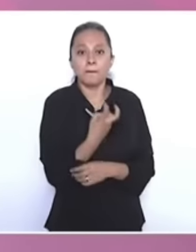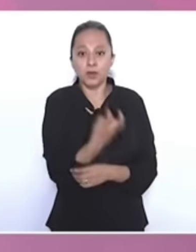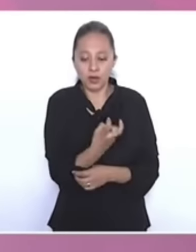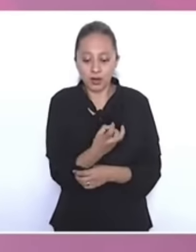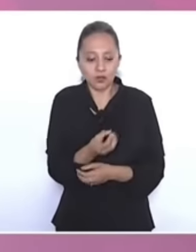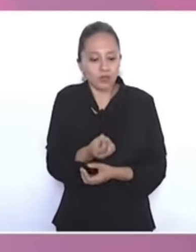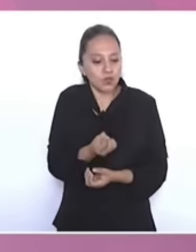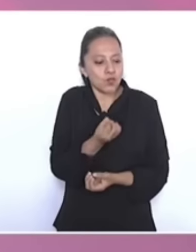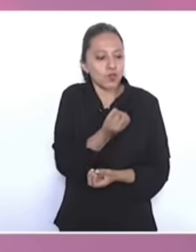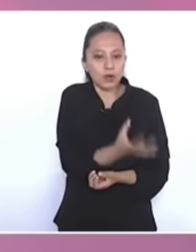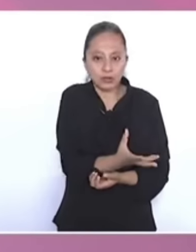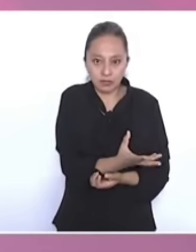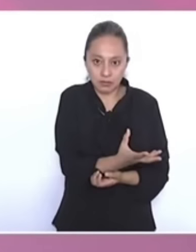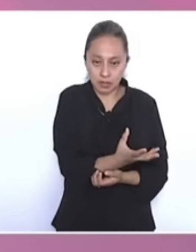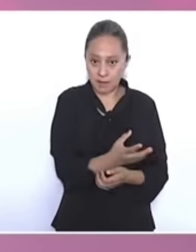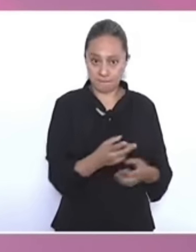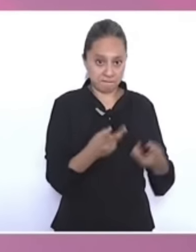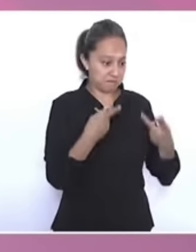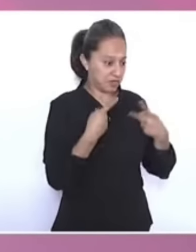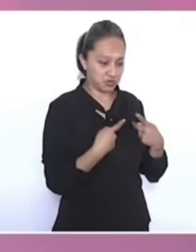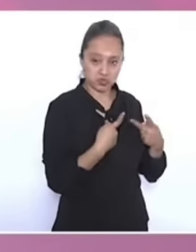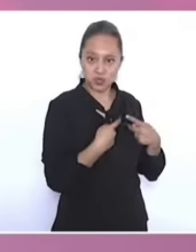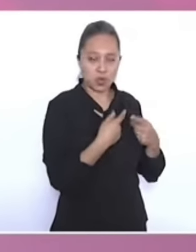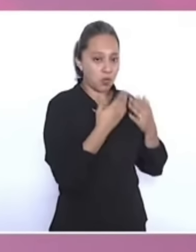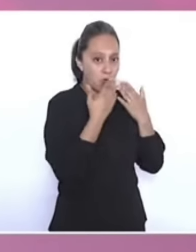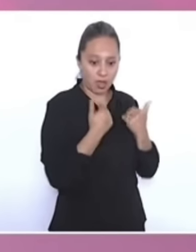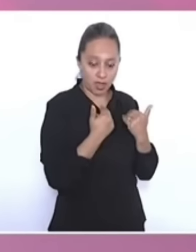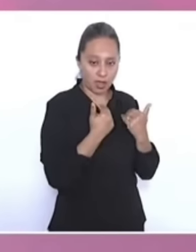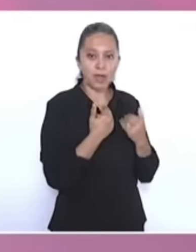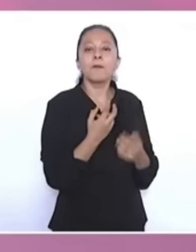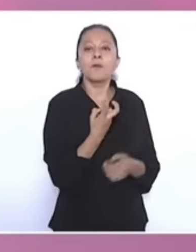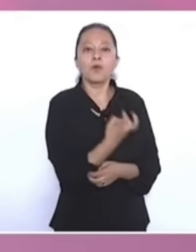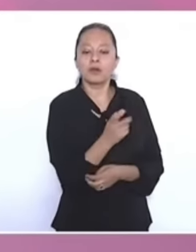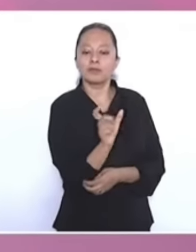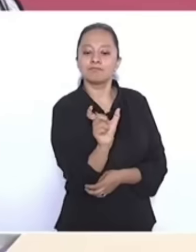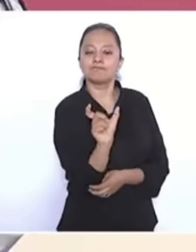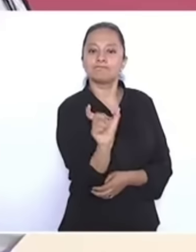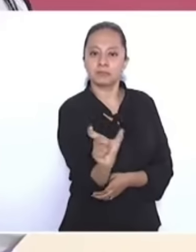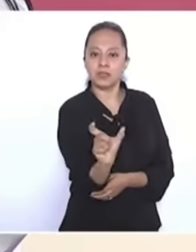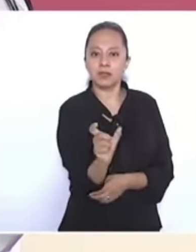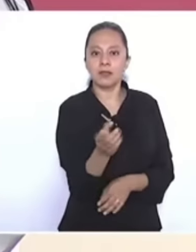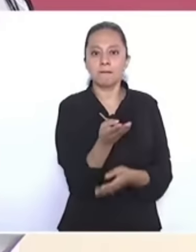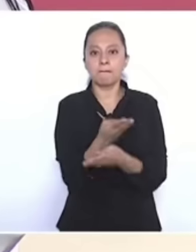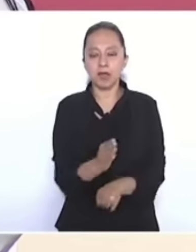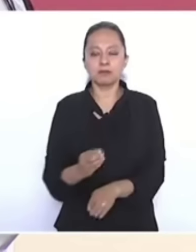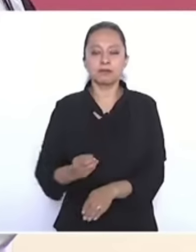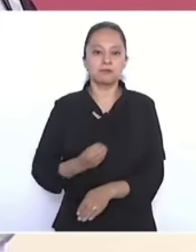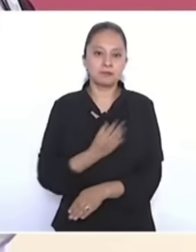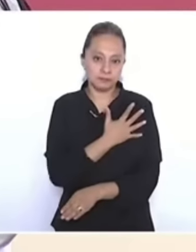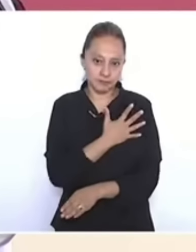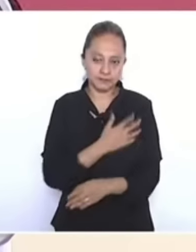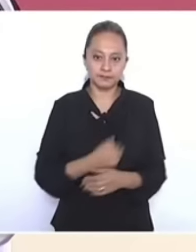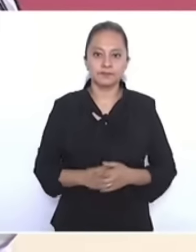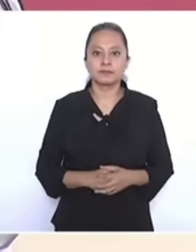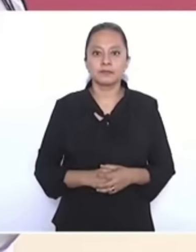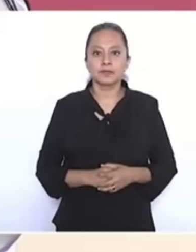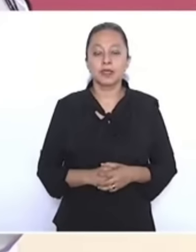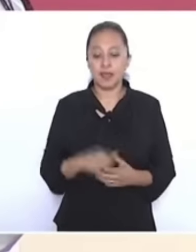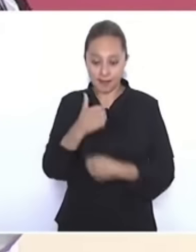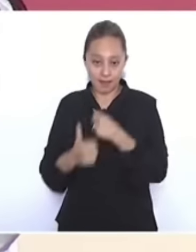directa, sin intermediarios, a través de la tarjeta del Banco del Bienestar. En